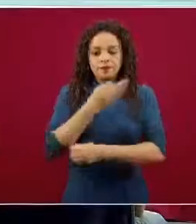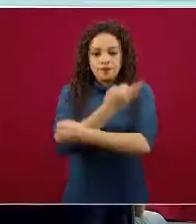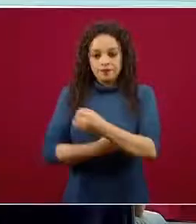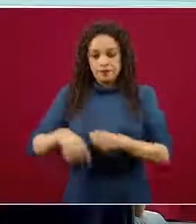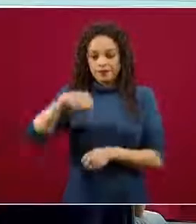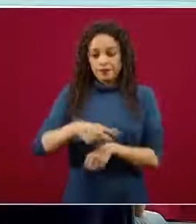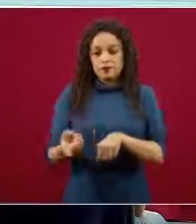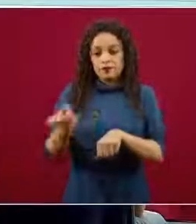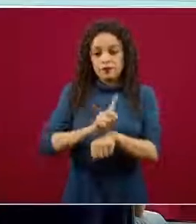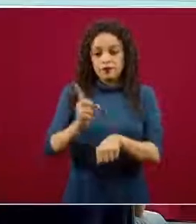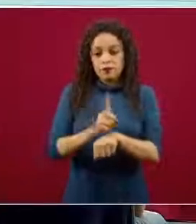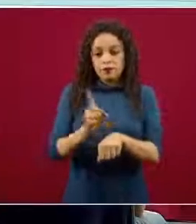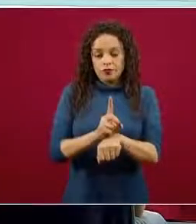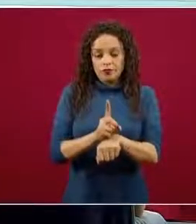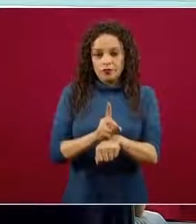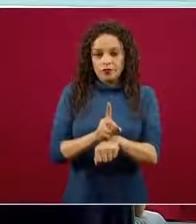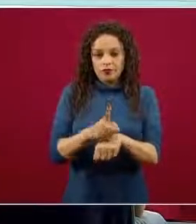días.